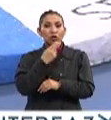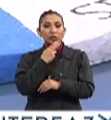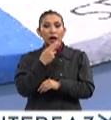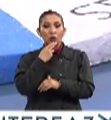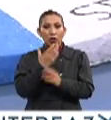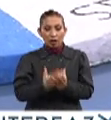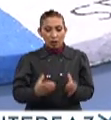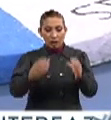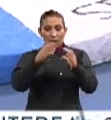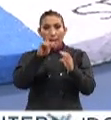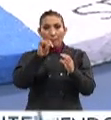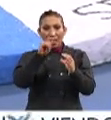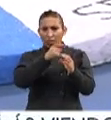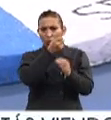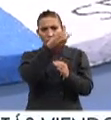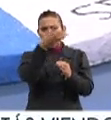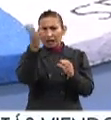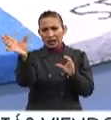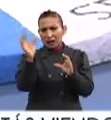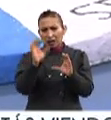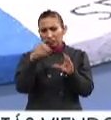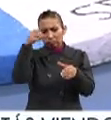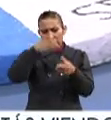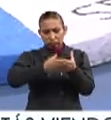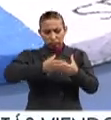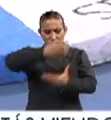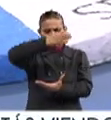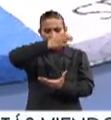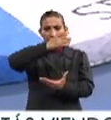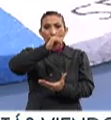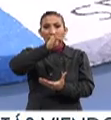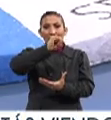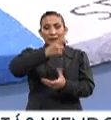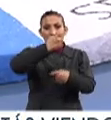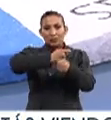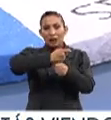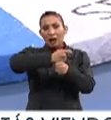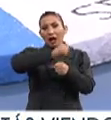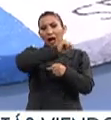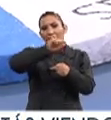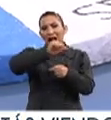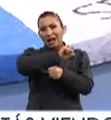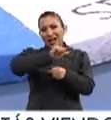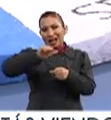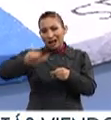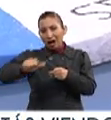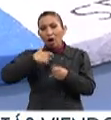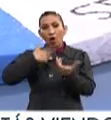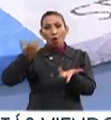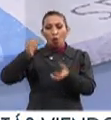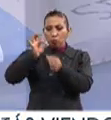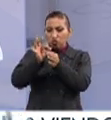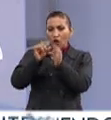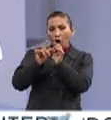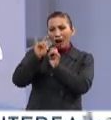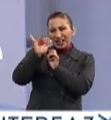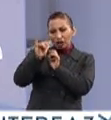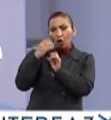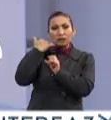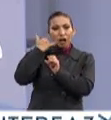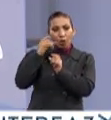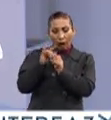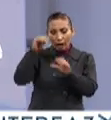utilizar una botella de PET de cualquier tipo, se le pone ahí si son pilas primarias, sí, si son secundarias o son pilas de botón, de litio, de